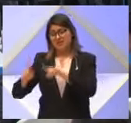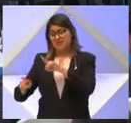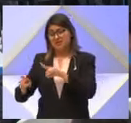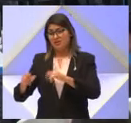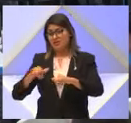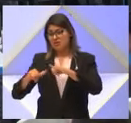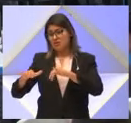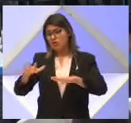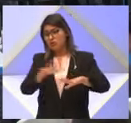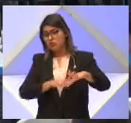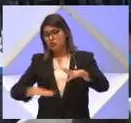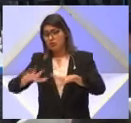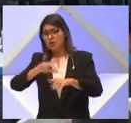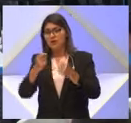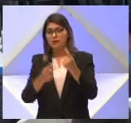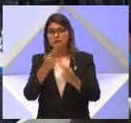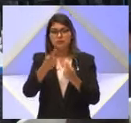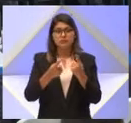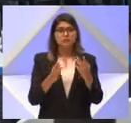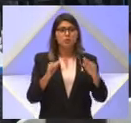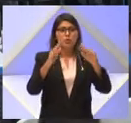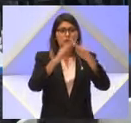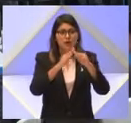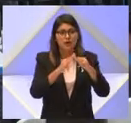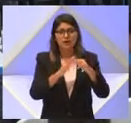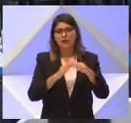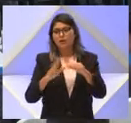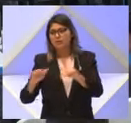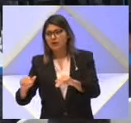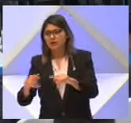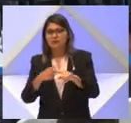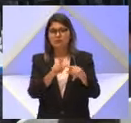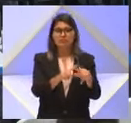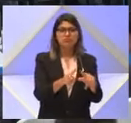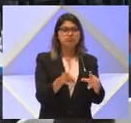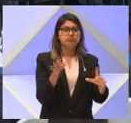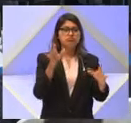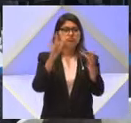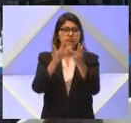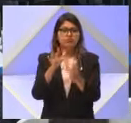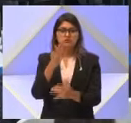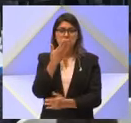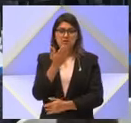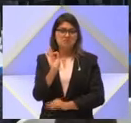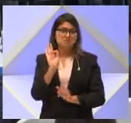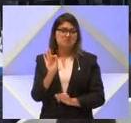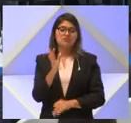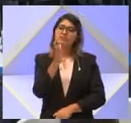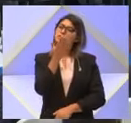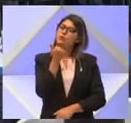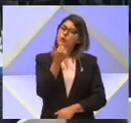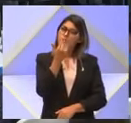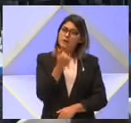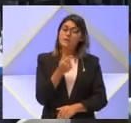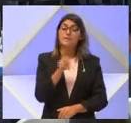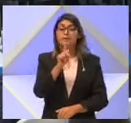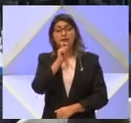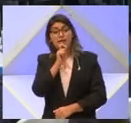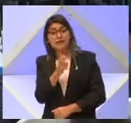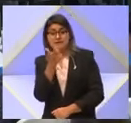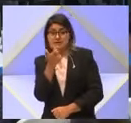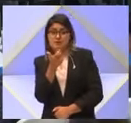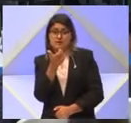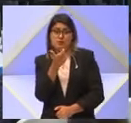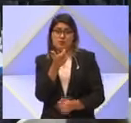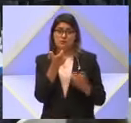geográficas donde no hay buena cobertura pero también hay brechas dadas por la posición socioeconómica donde